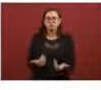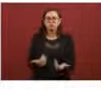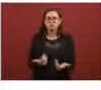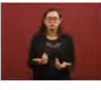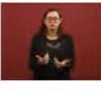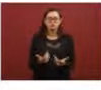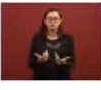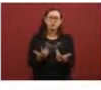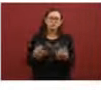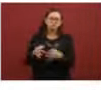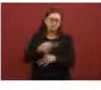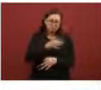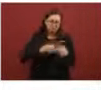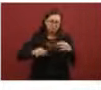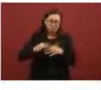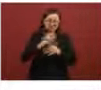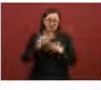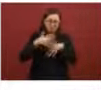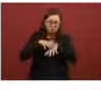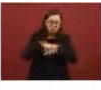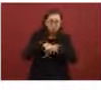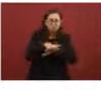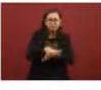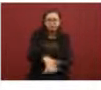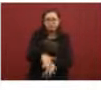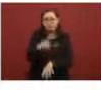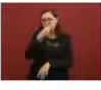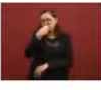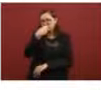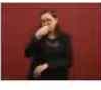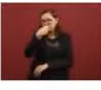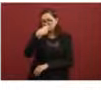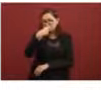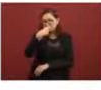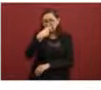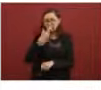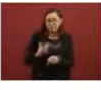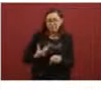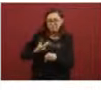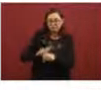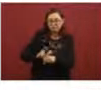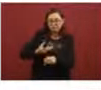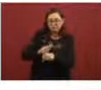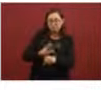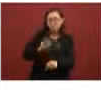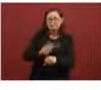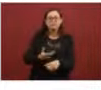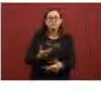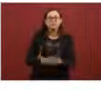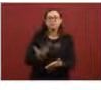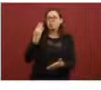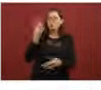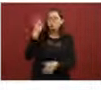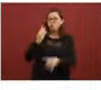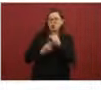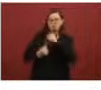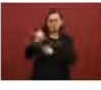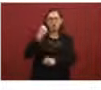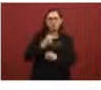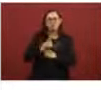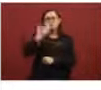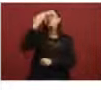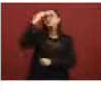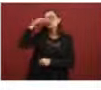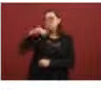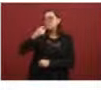básicamente enzimáticos, que son la esencia de esta combinación de tratamientos, se tenía en conocimiento hace 4 años. Y sin embargo,